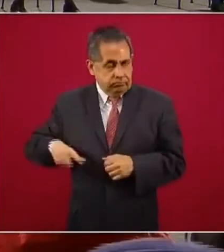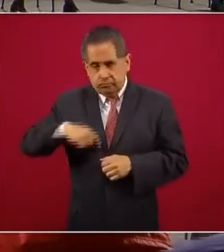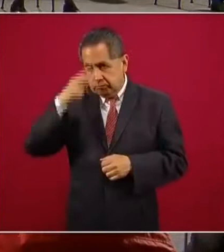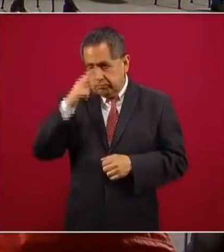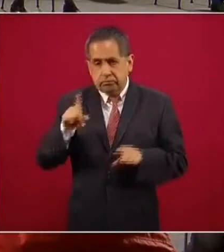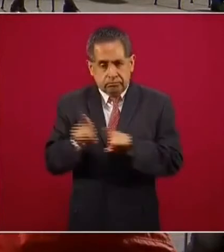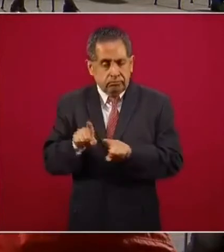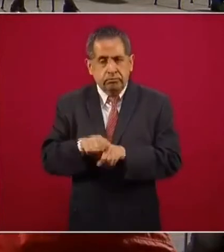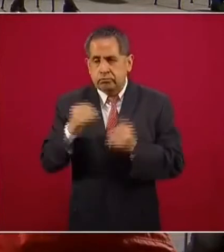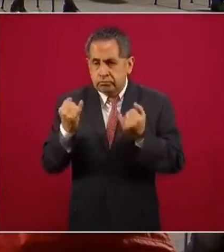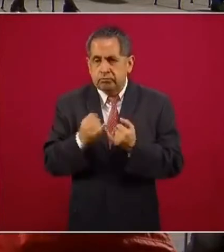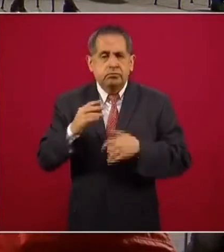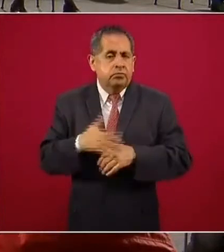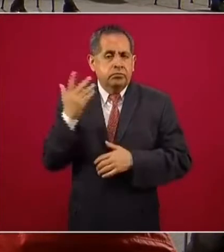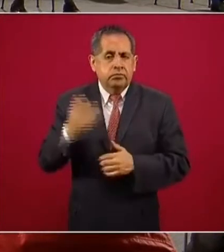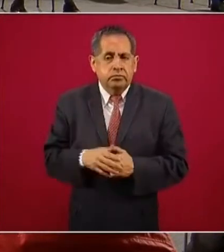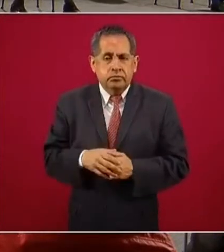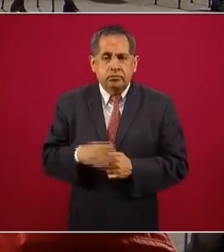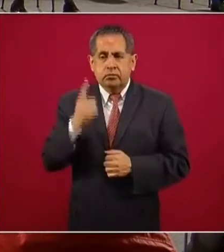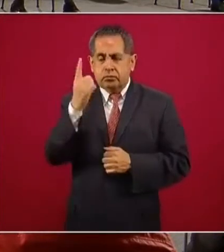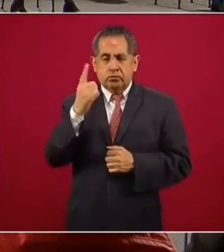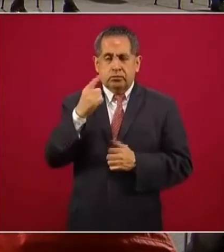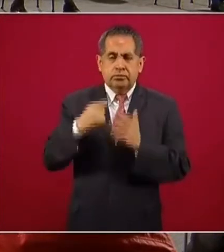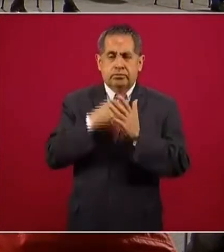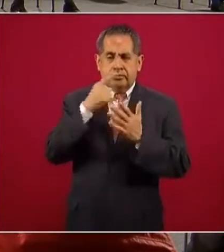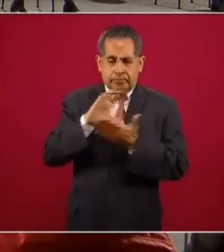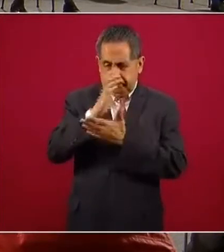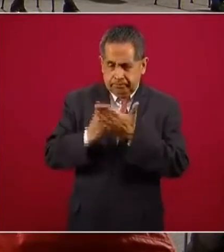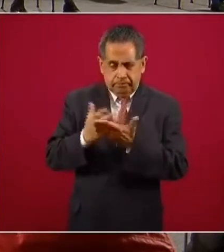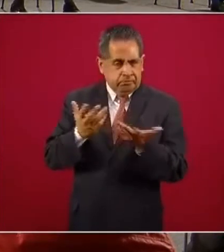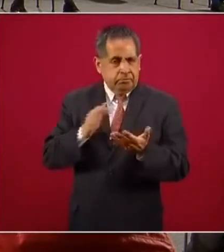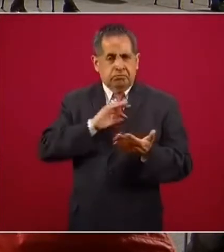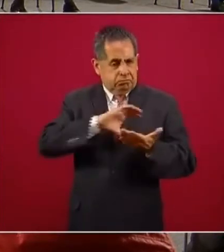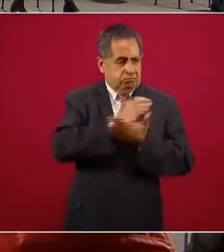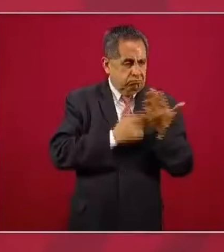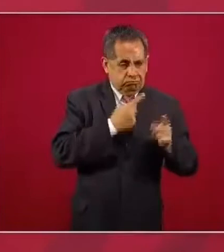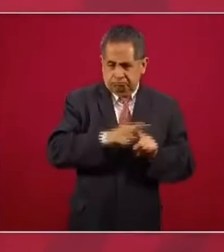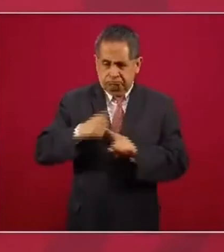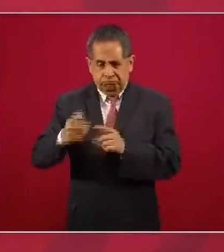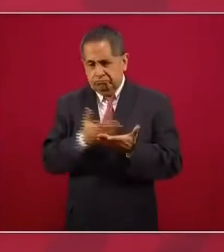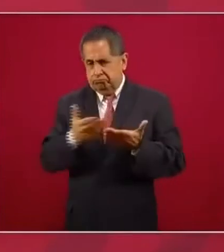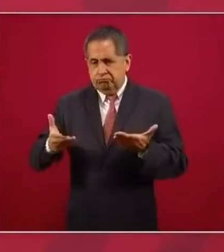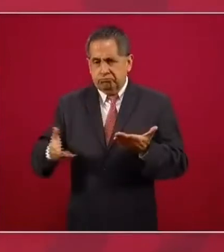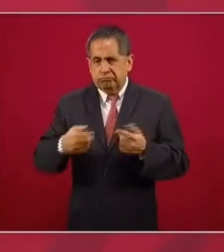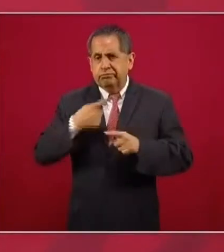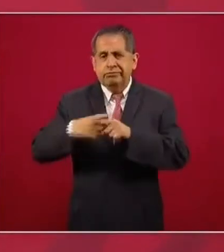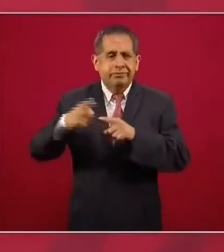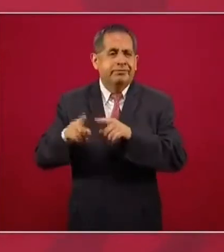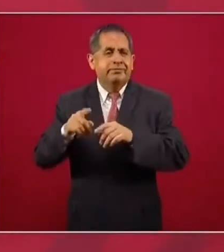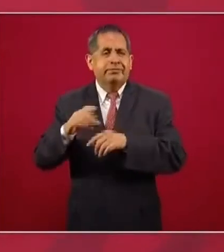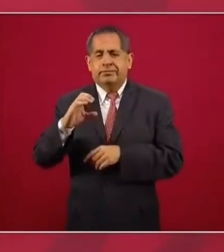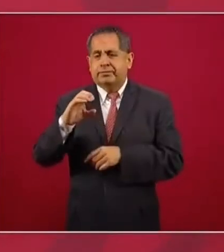mexicano. ¿Por qué solamente una licitación? Podemos hacer más de una licitación por agrupamiento de